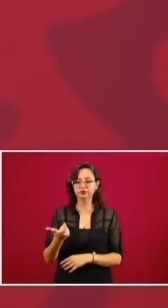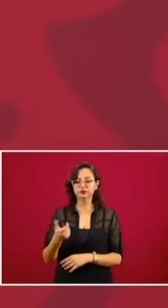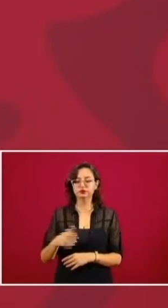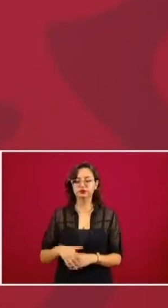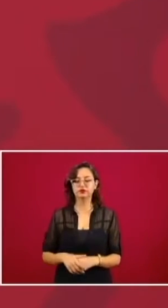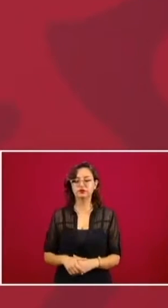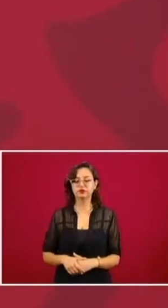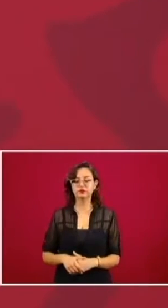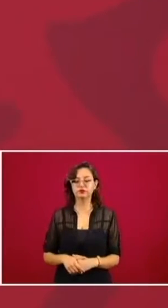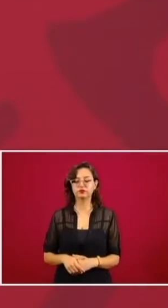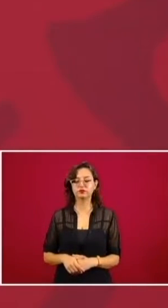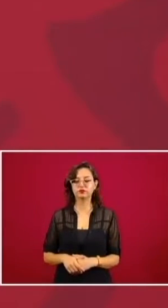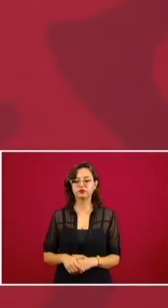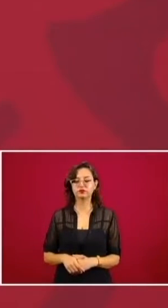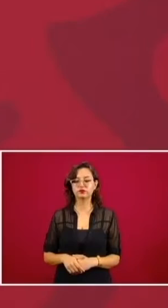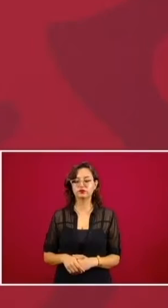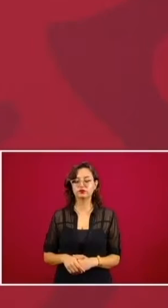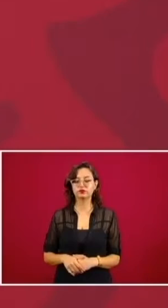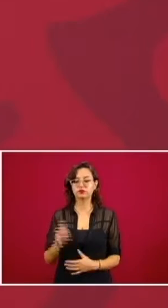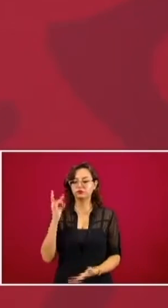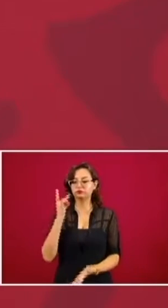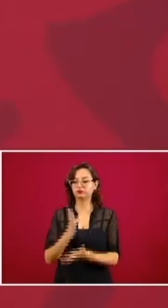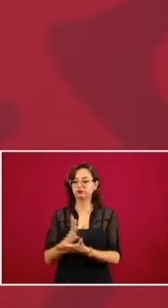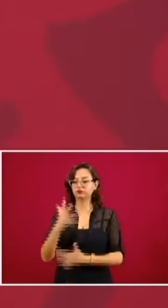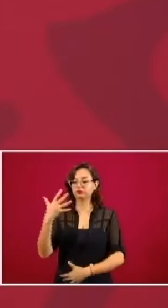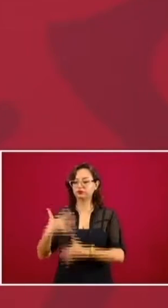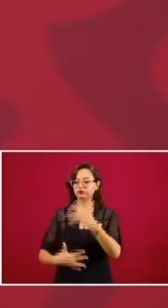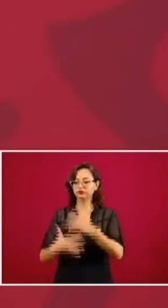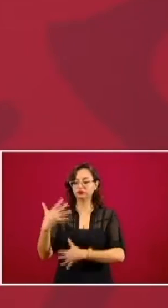Solo hablamos de 15.